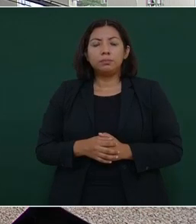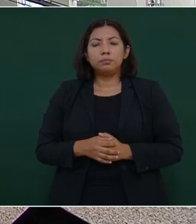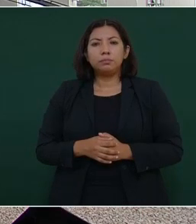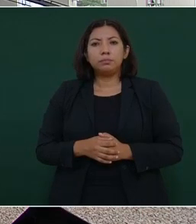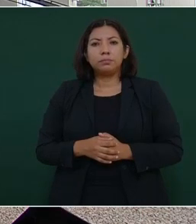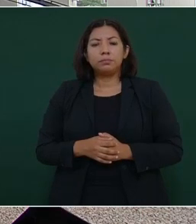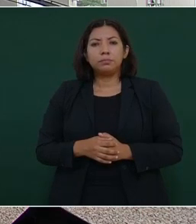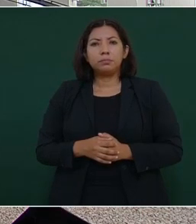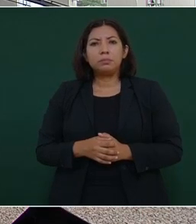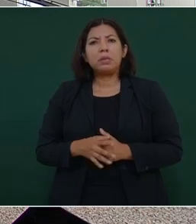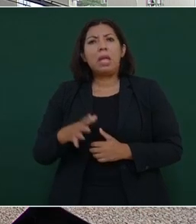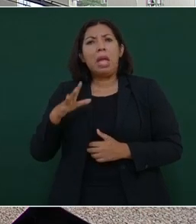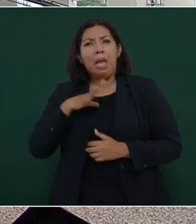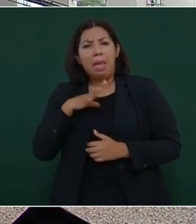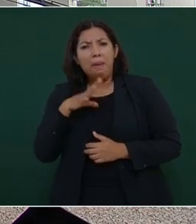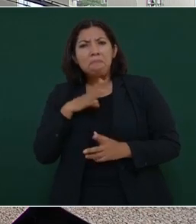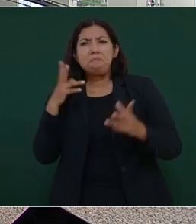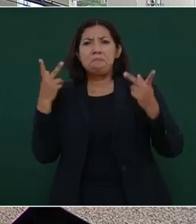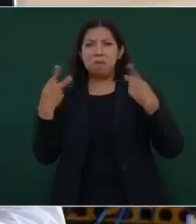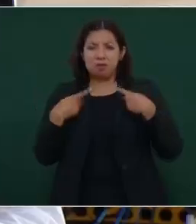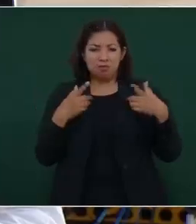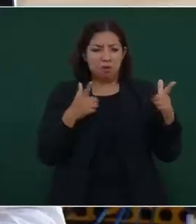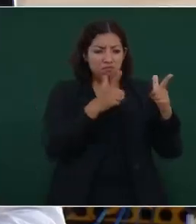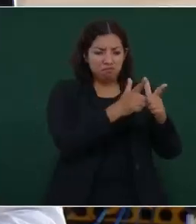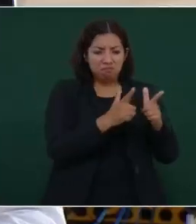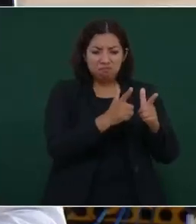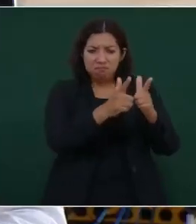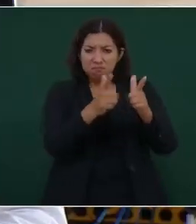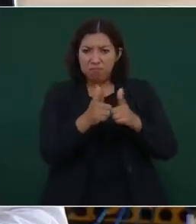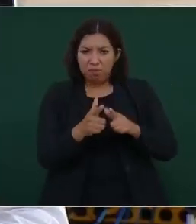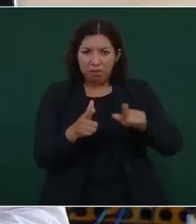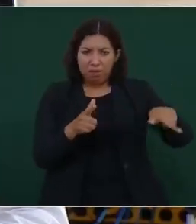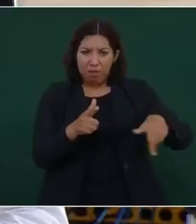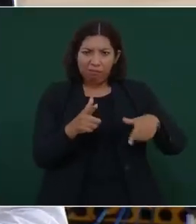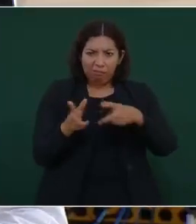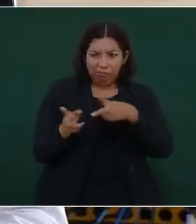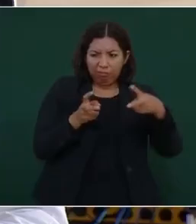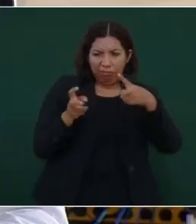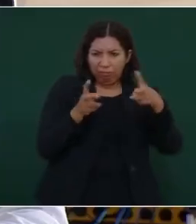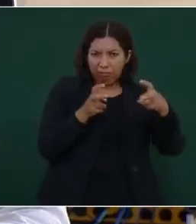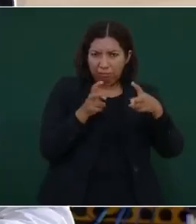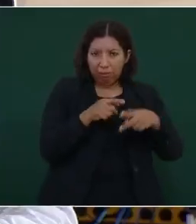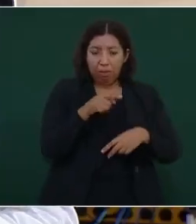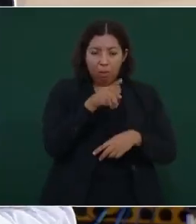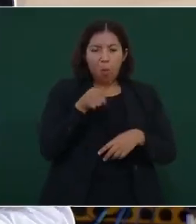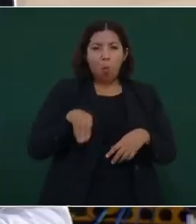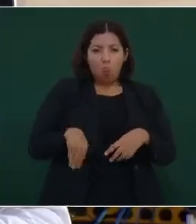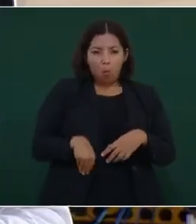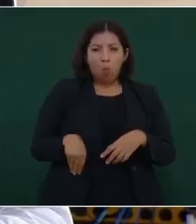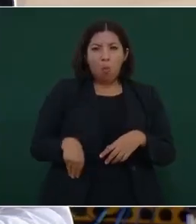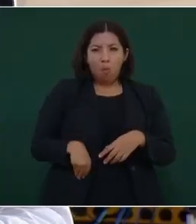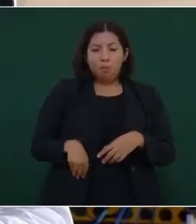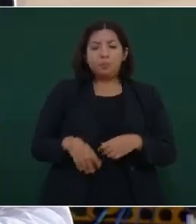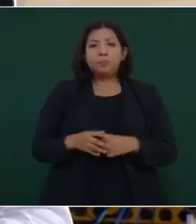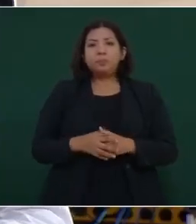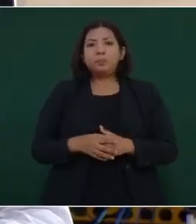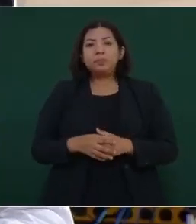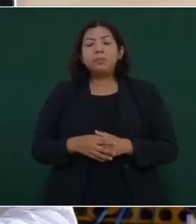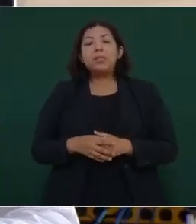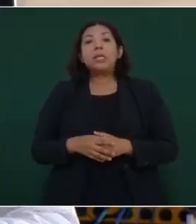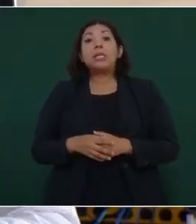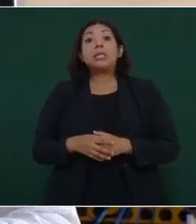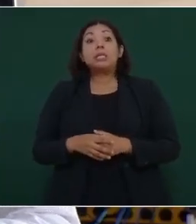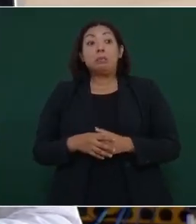personas culpables de bandas de secuestro y que los inculpaban y les fabricaban toda una serie de